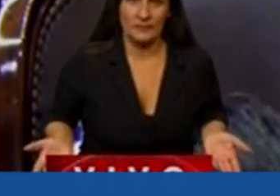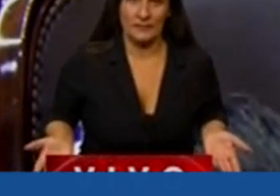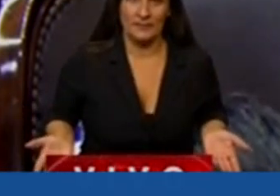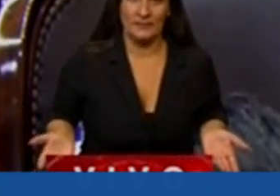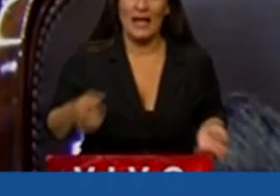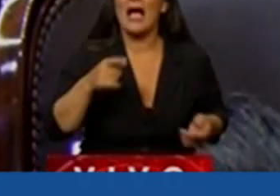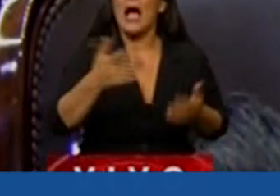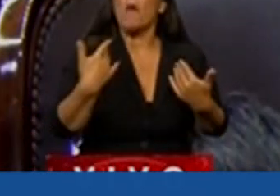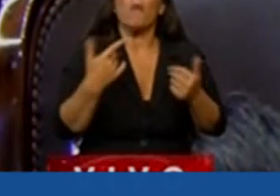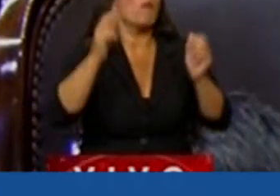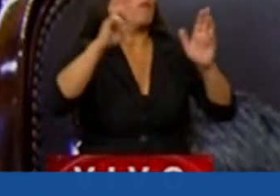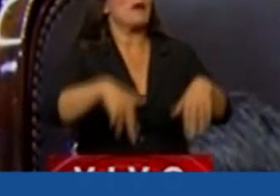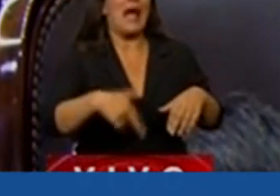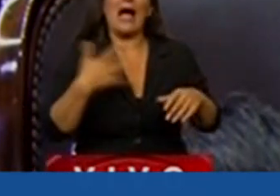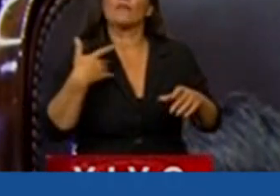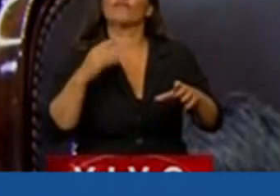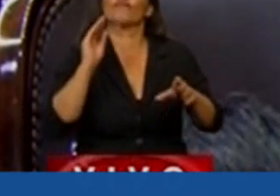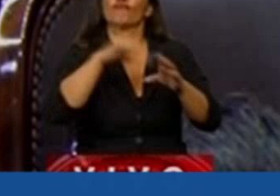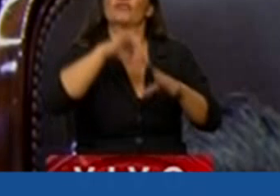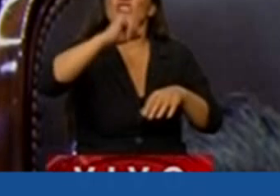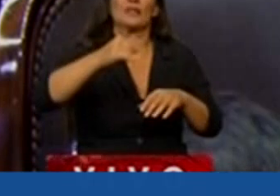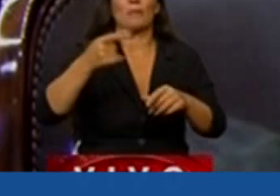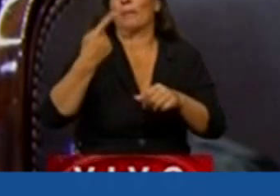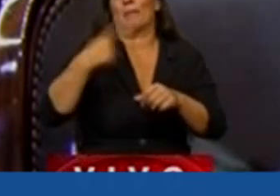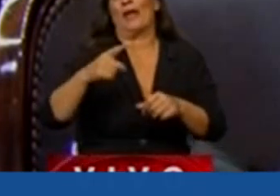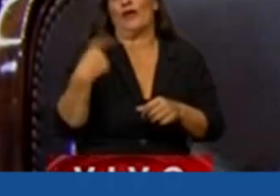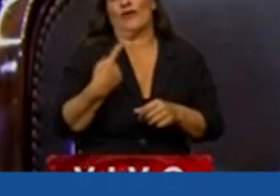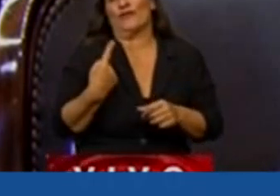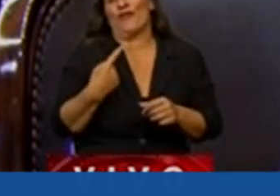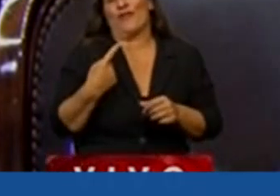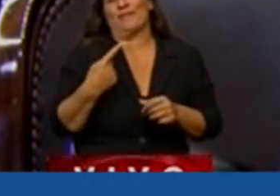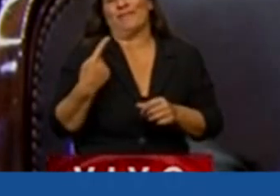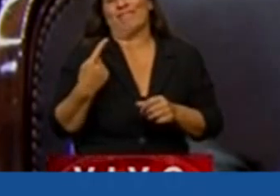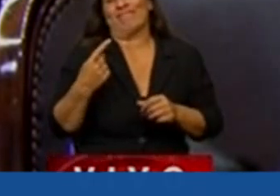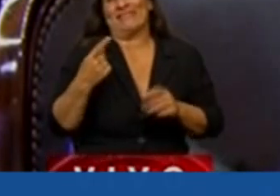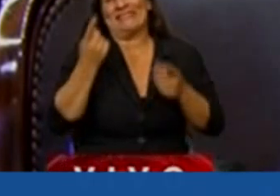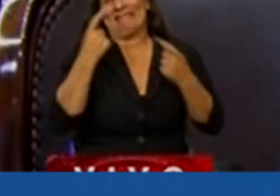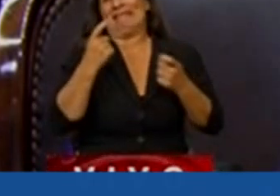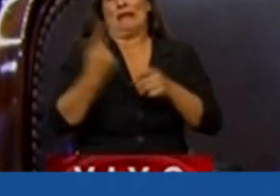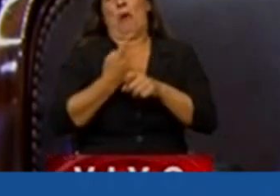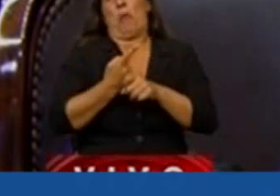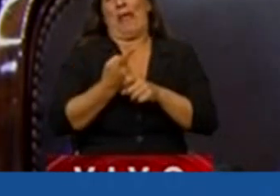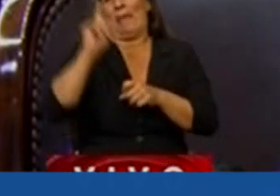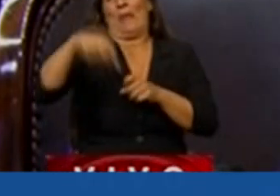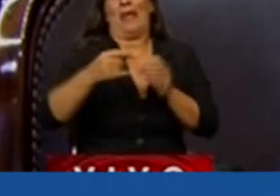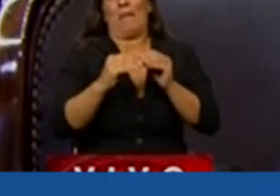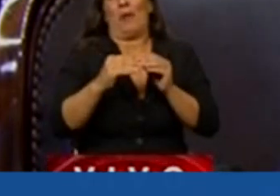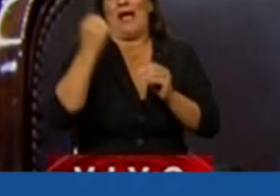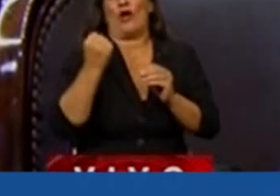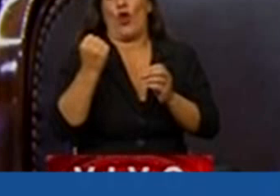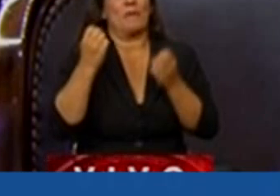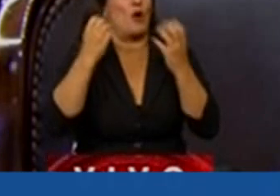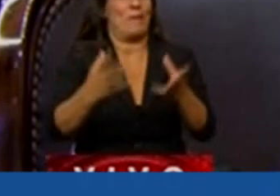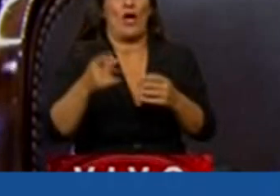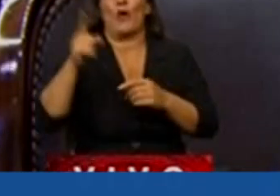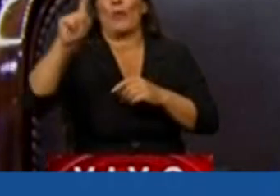incorporarnos a ese programa, lo hubiésemos dicho entonces, pero no fue lo que sosteníamos porque entendíamos que las consecuencias económicas, pero fundamentalmente